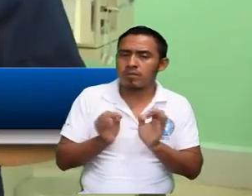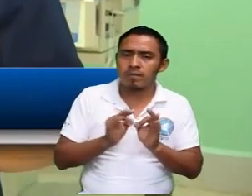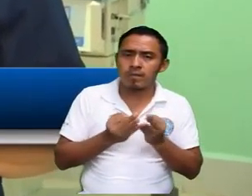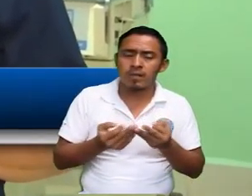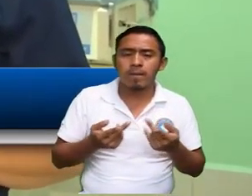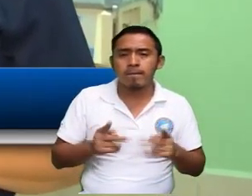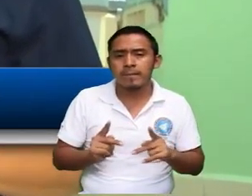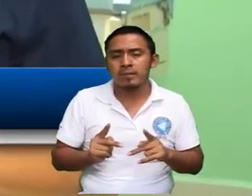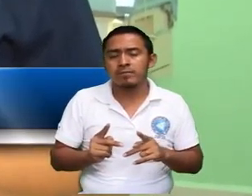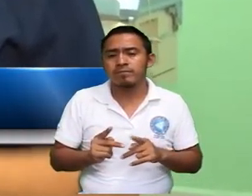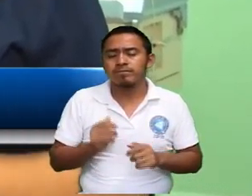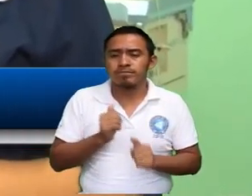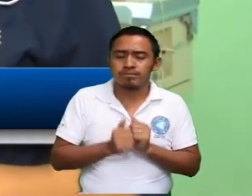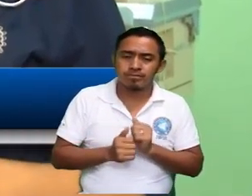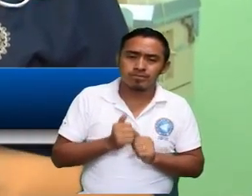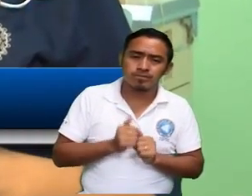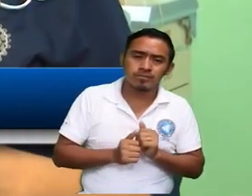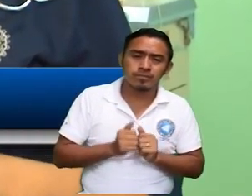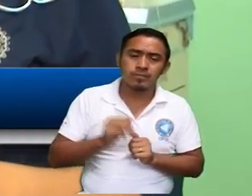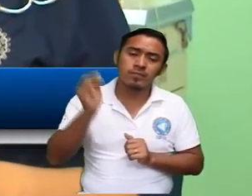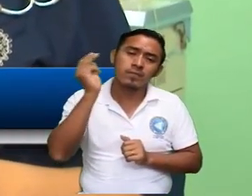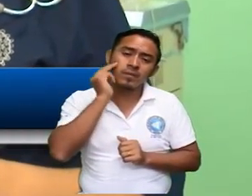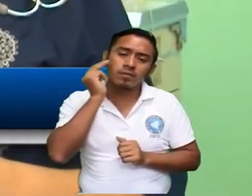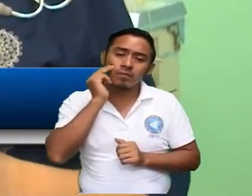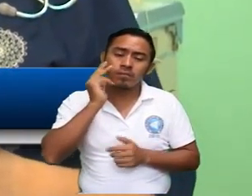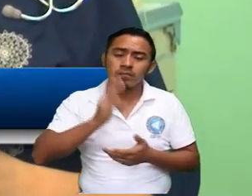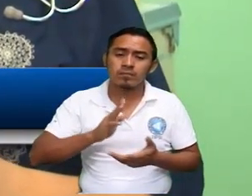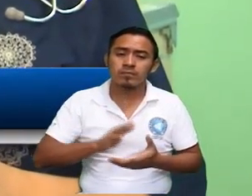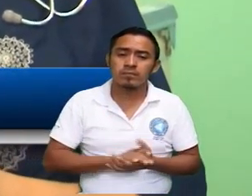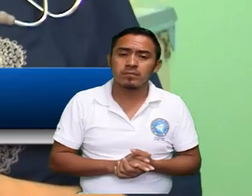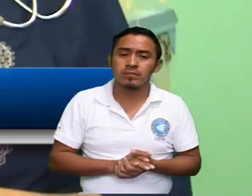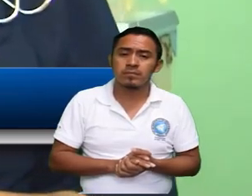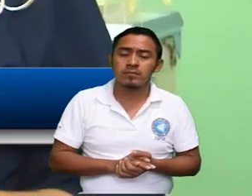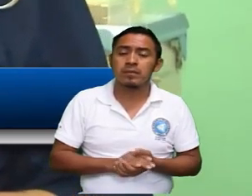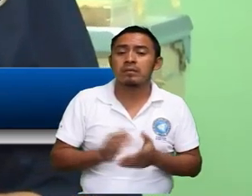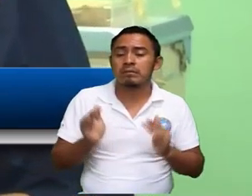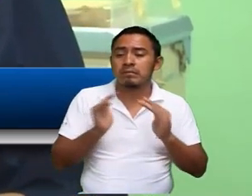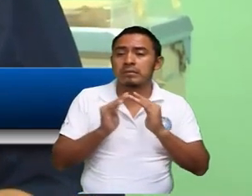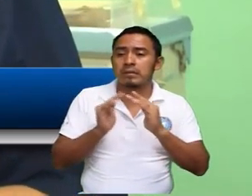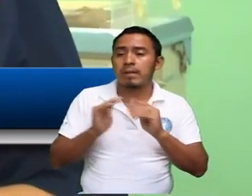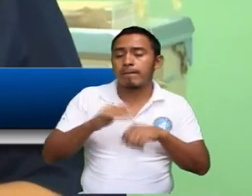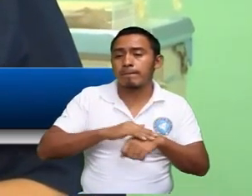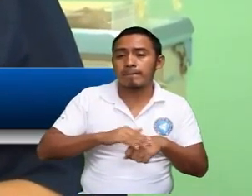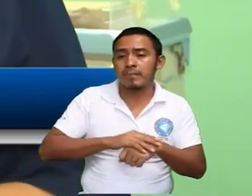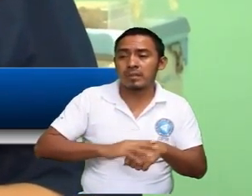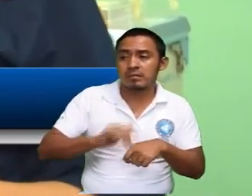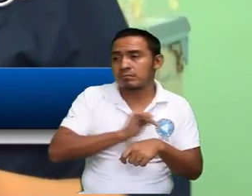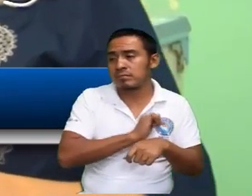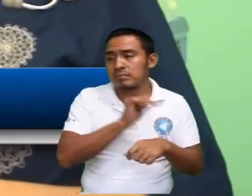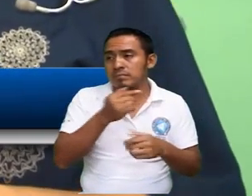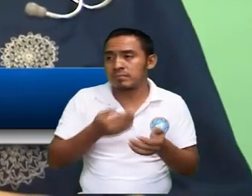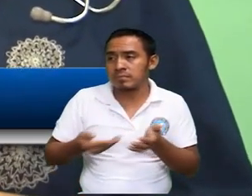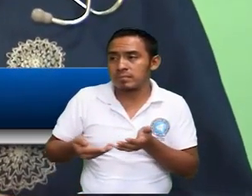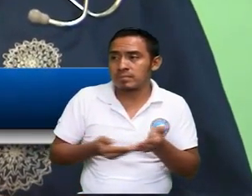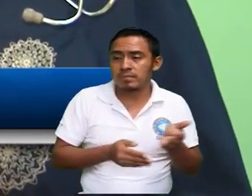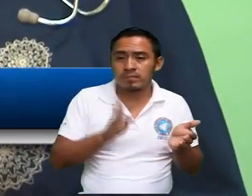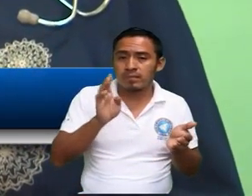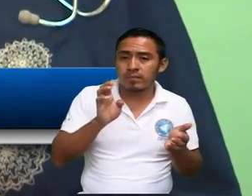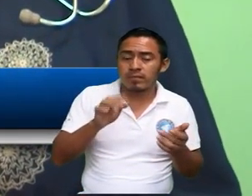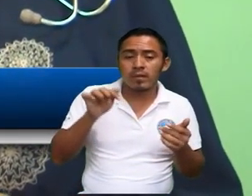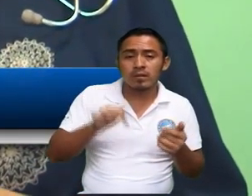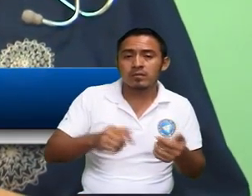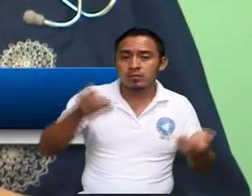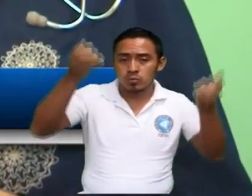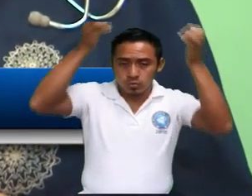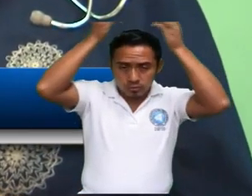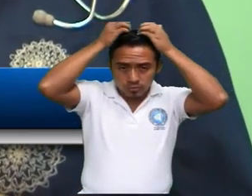pero hay un problema con la mamá, un problema en la casa, parece, y pidió permiso. Entonces, el bebé lo está cuidando el personal de